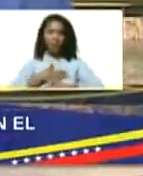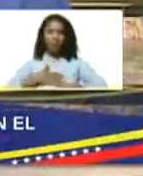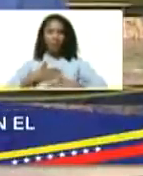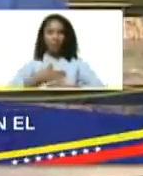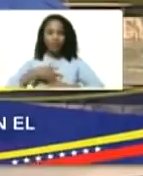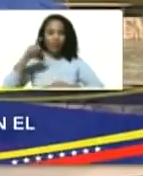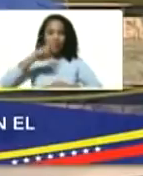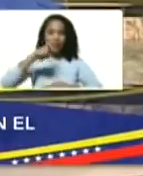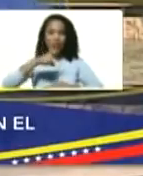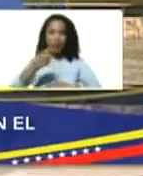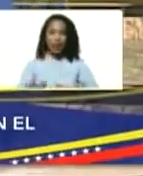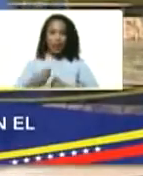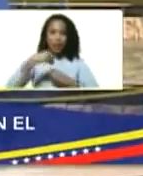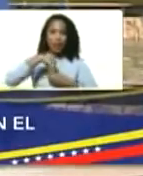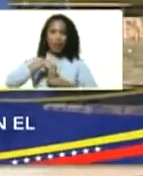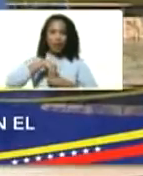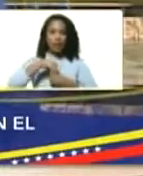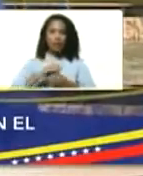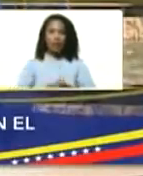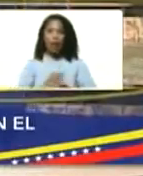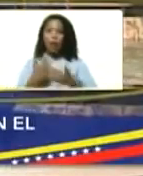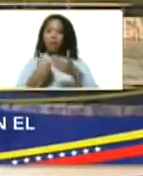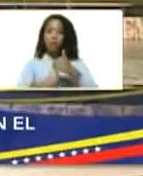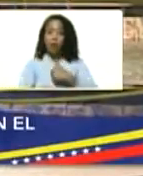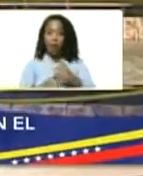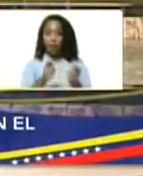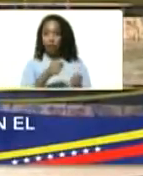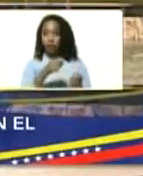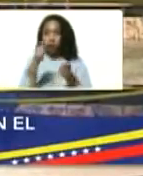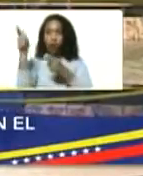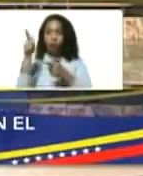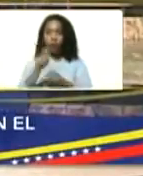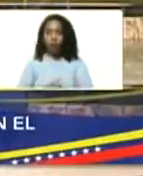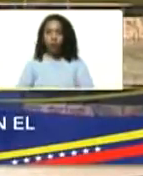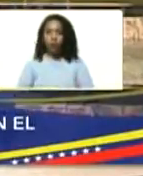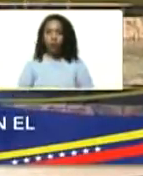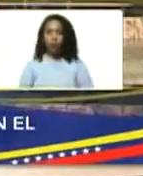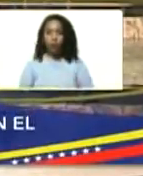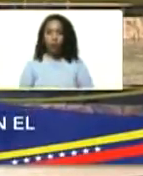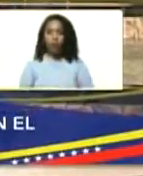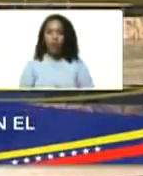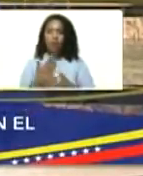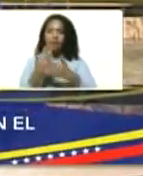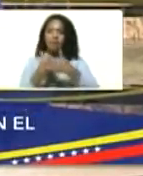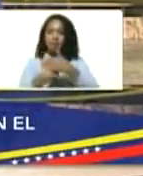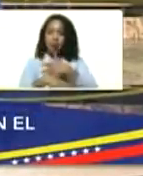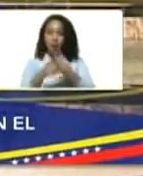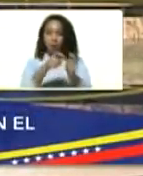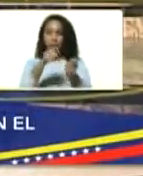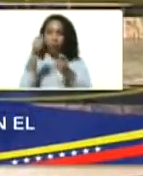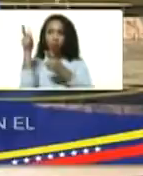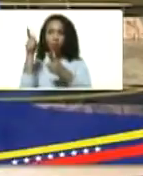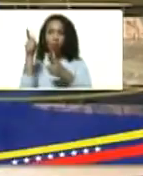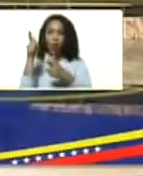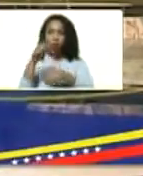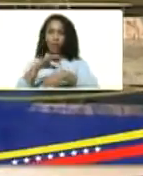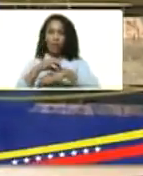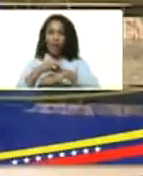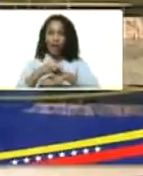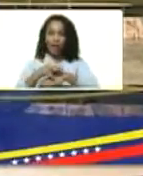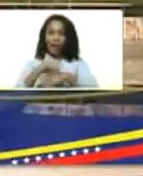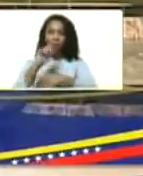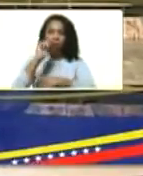necesidades internas vamos a la exportación vamos a exportar carnes